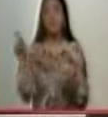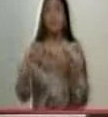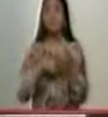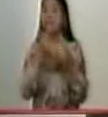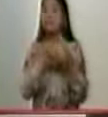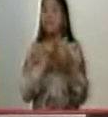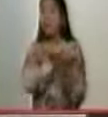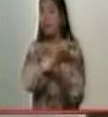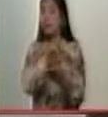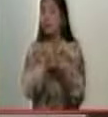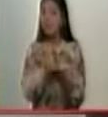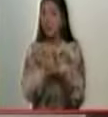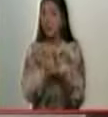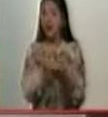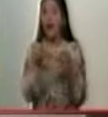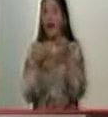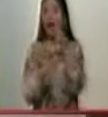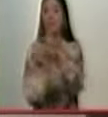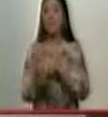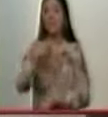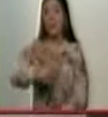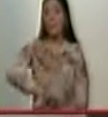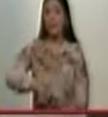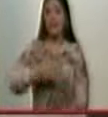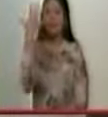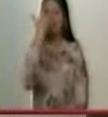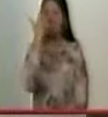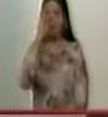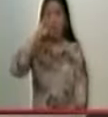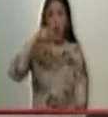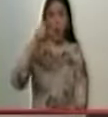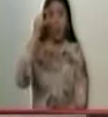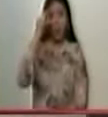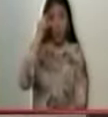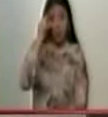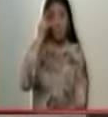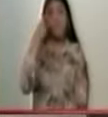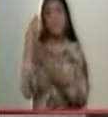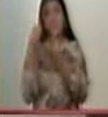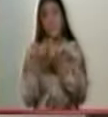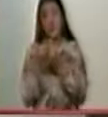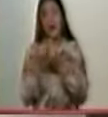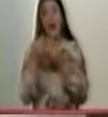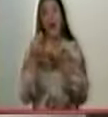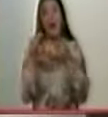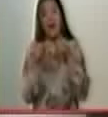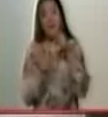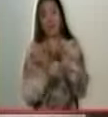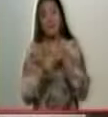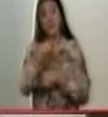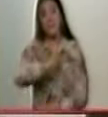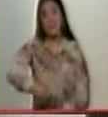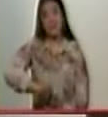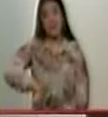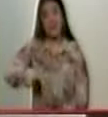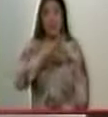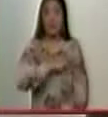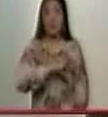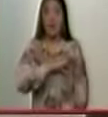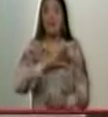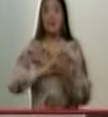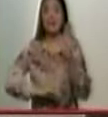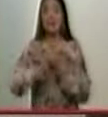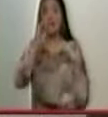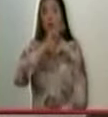el vicepresidente de la República, Jorge Arriaza, también acompañado del vicepresidente para el Área Social y Desarrollo de las